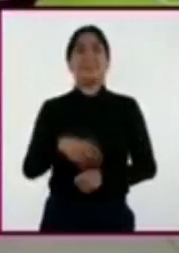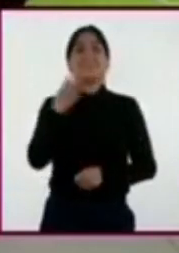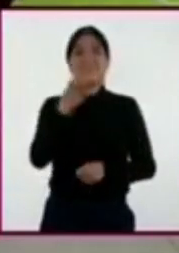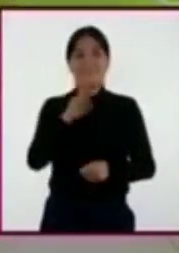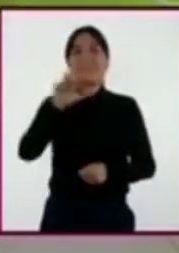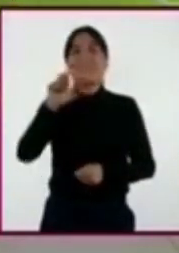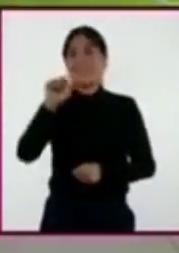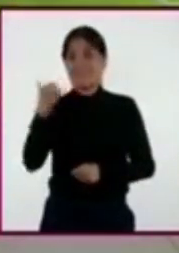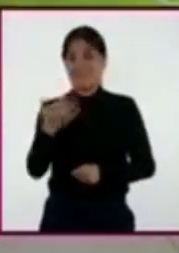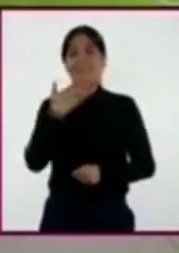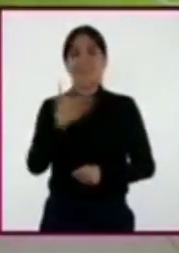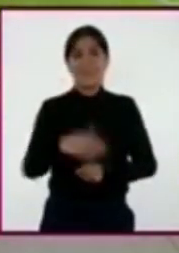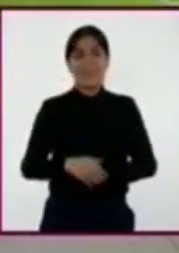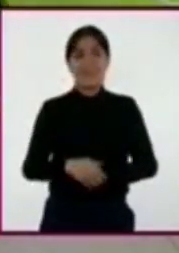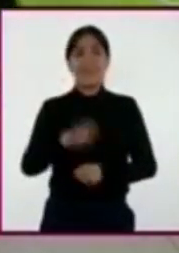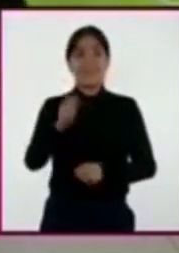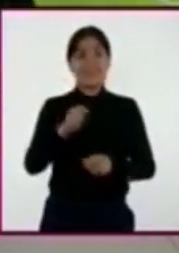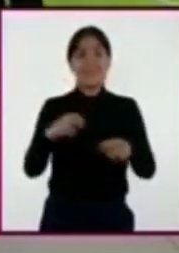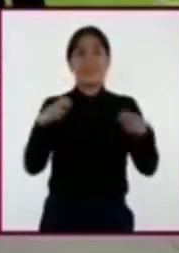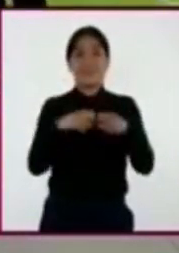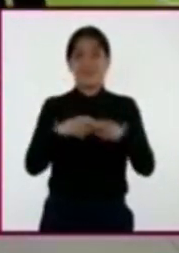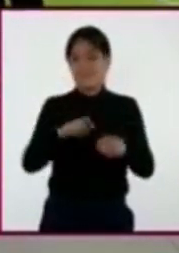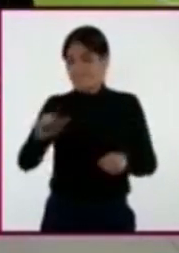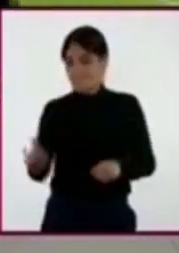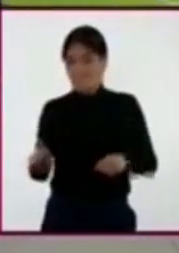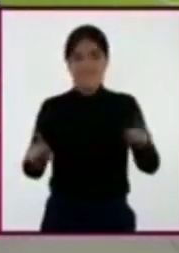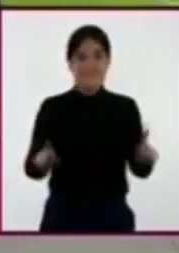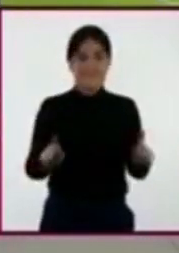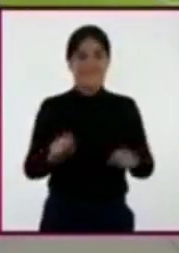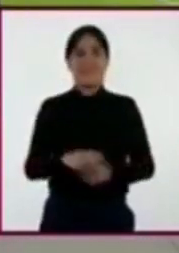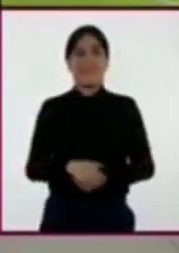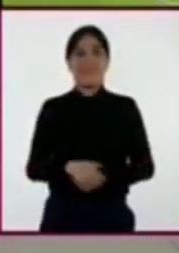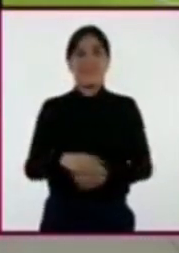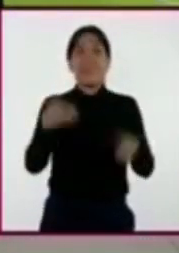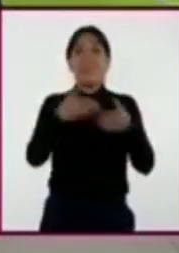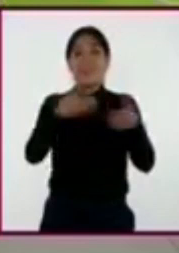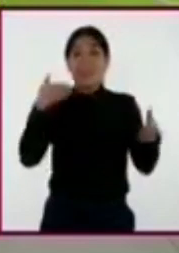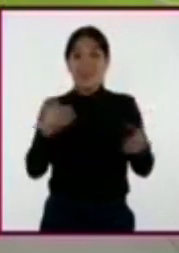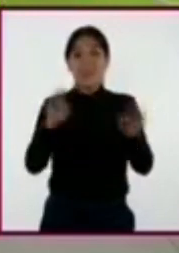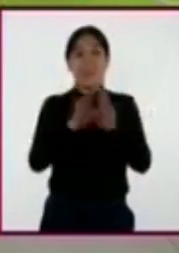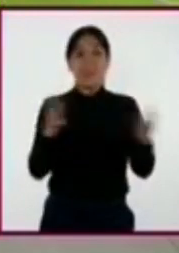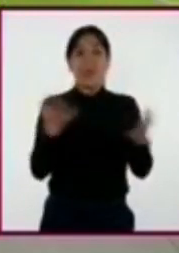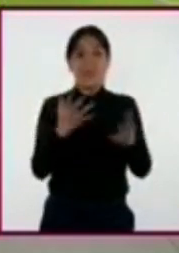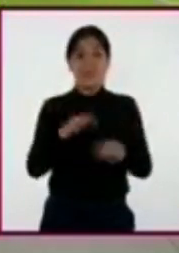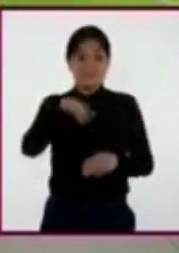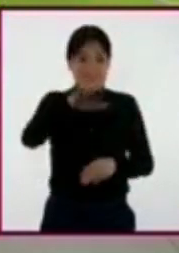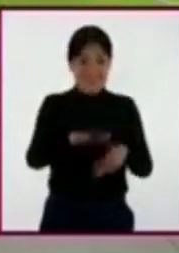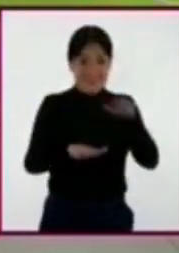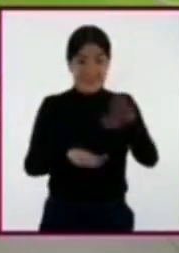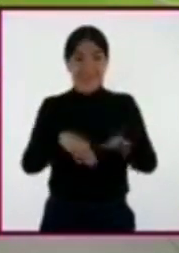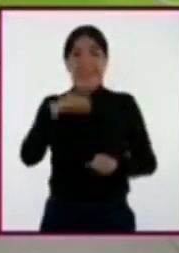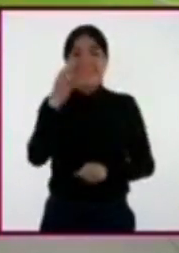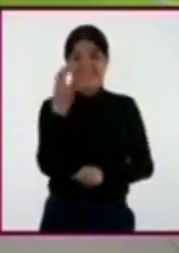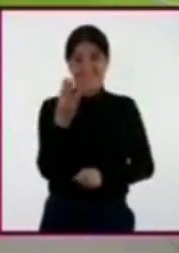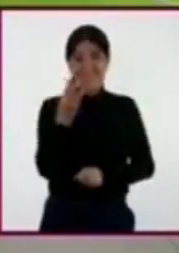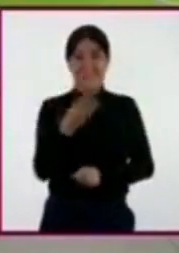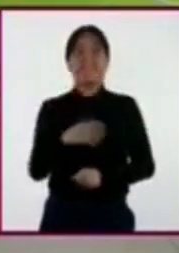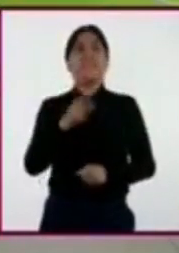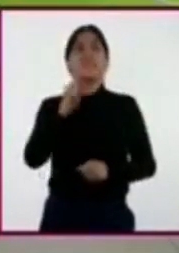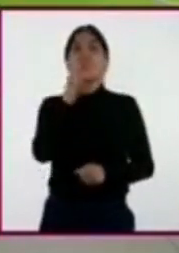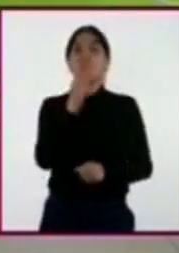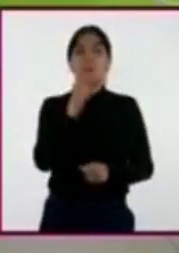Exacto, Leslie. Y van a colocar los tenis a los lados. Antes de hacer nuestros tres pasos, solamente vamos